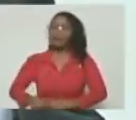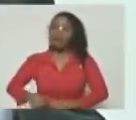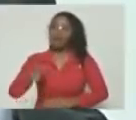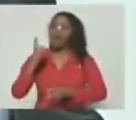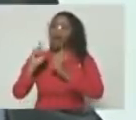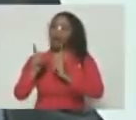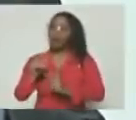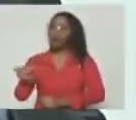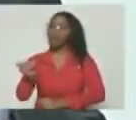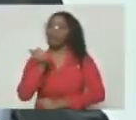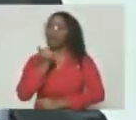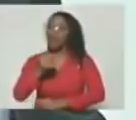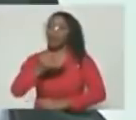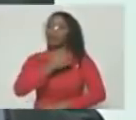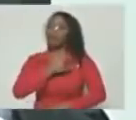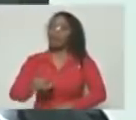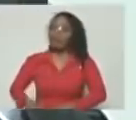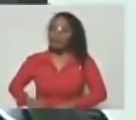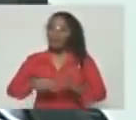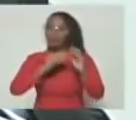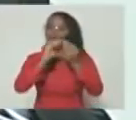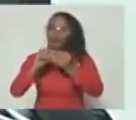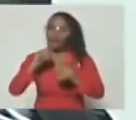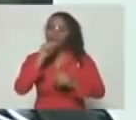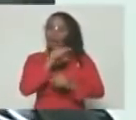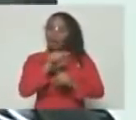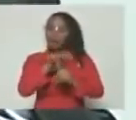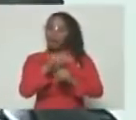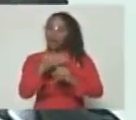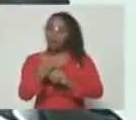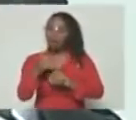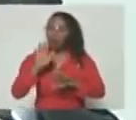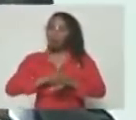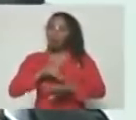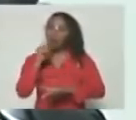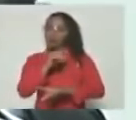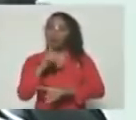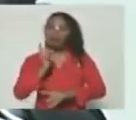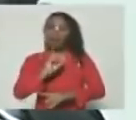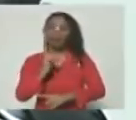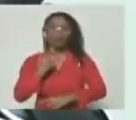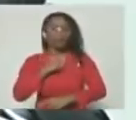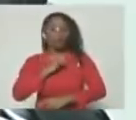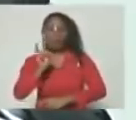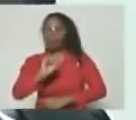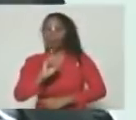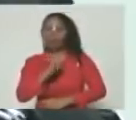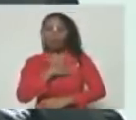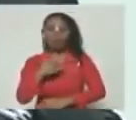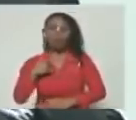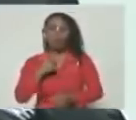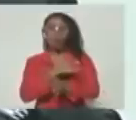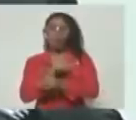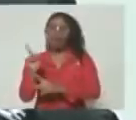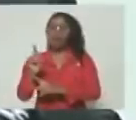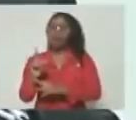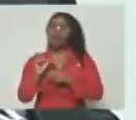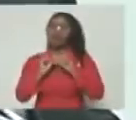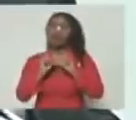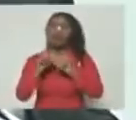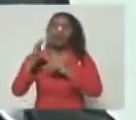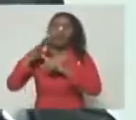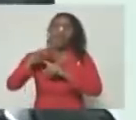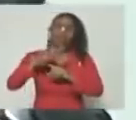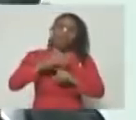errores, presidente, corrija esta situación, porque nosotros tampoco queremos, vamos a jugar a que esto se siga hundiendo